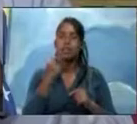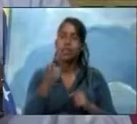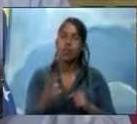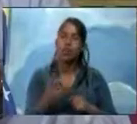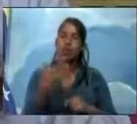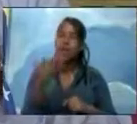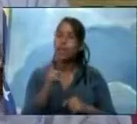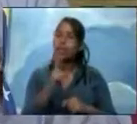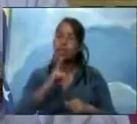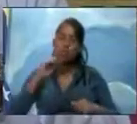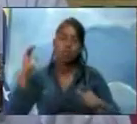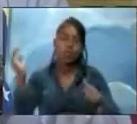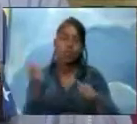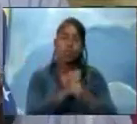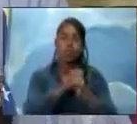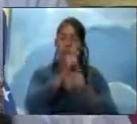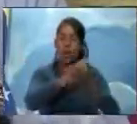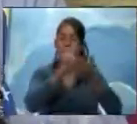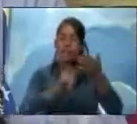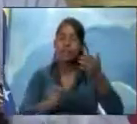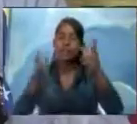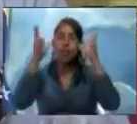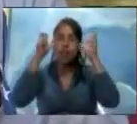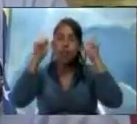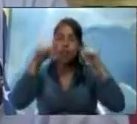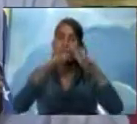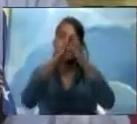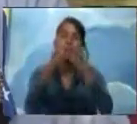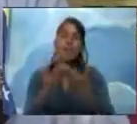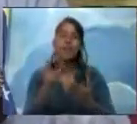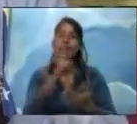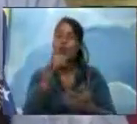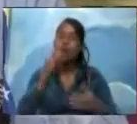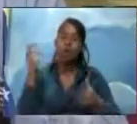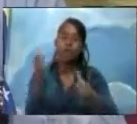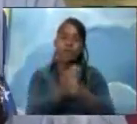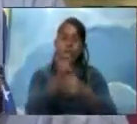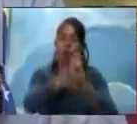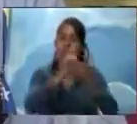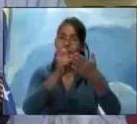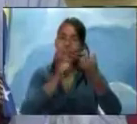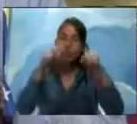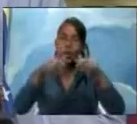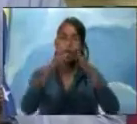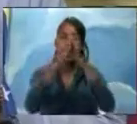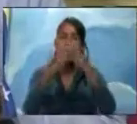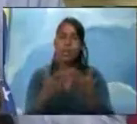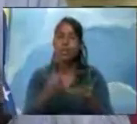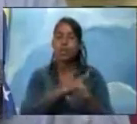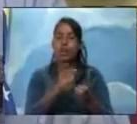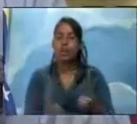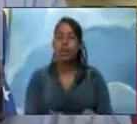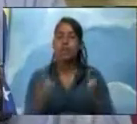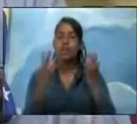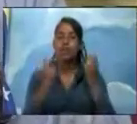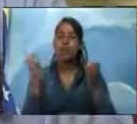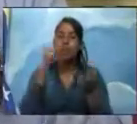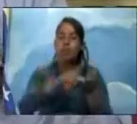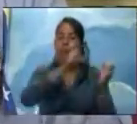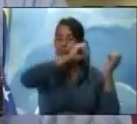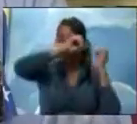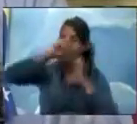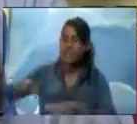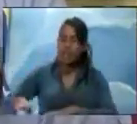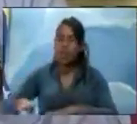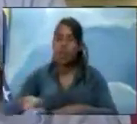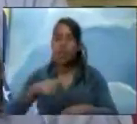no se halló inscrito, y oído esta palabra, el que no se halló inscrito en el libro de la vida fue lanzado